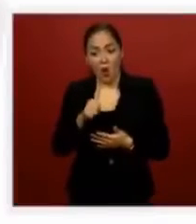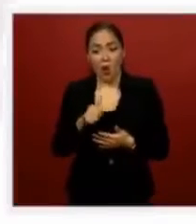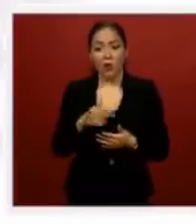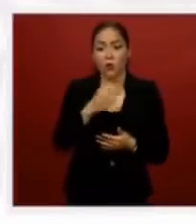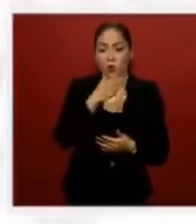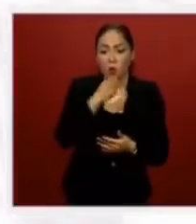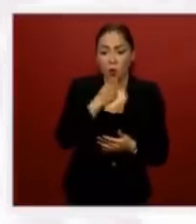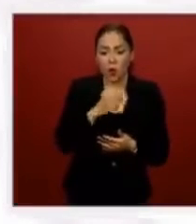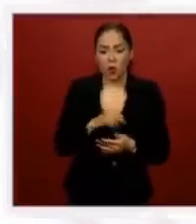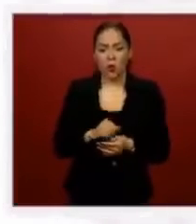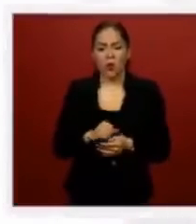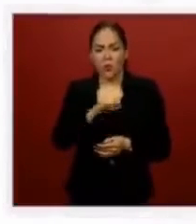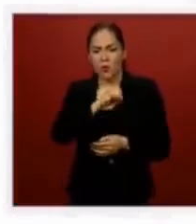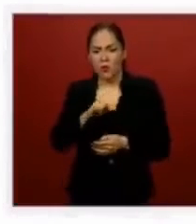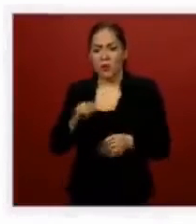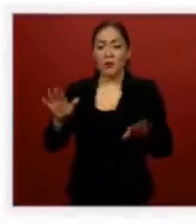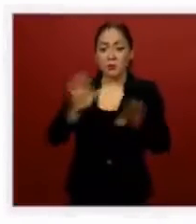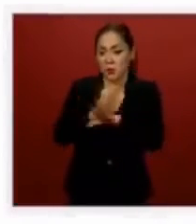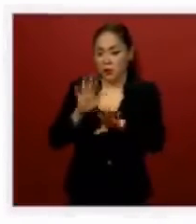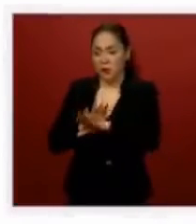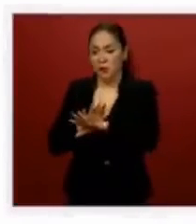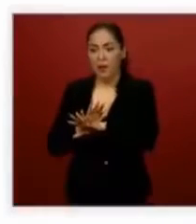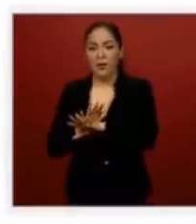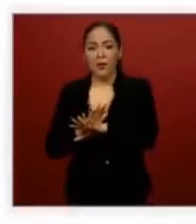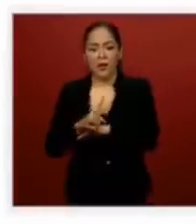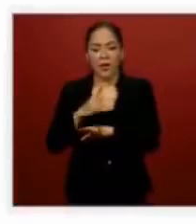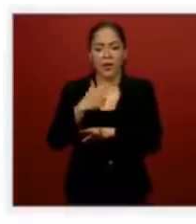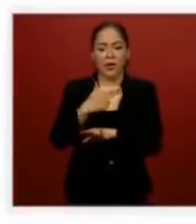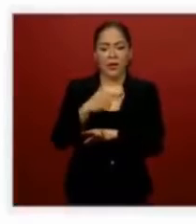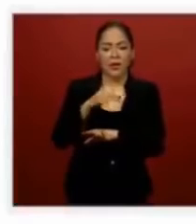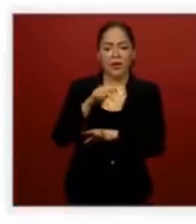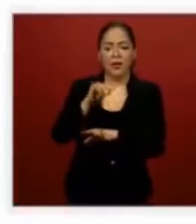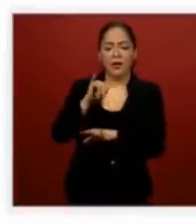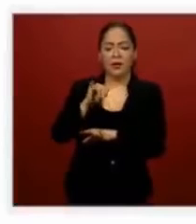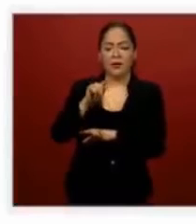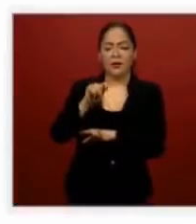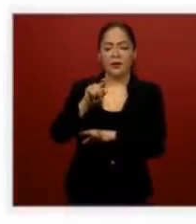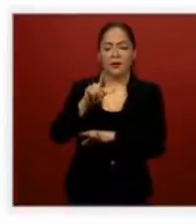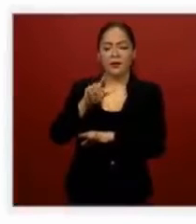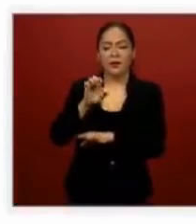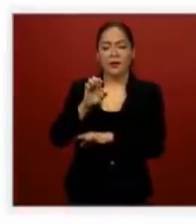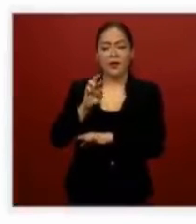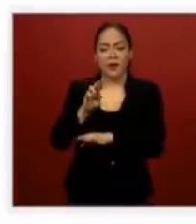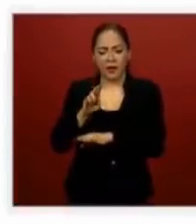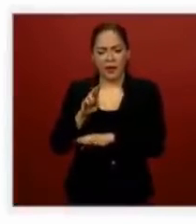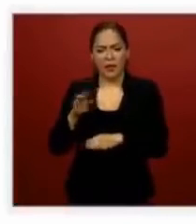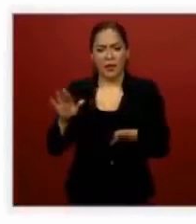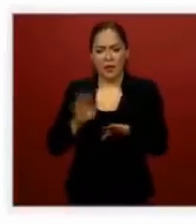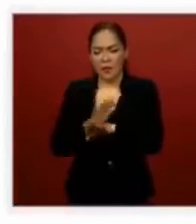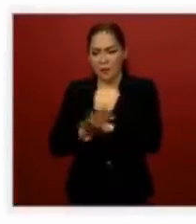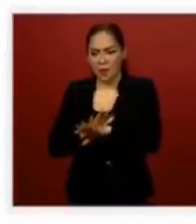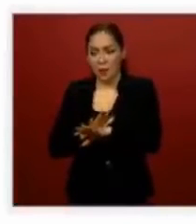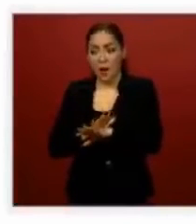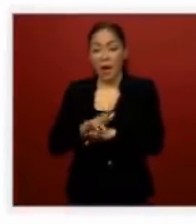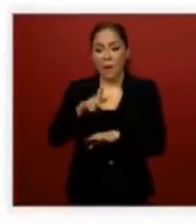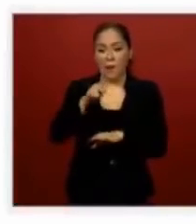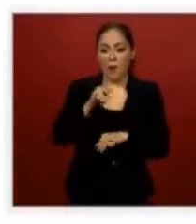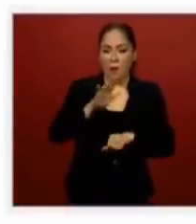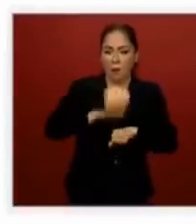cambiaba, pero cambiaba en un sentido cada vez más terrible, porque se